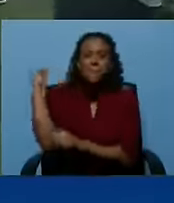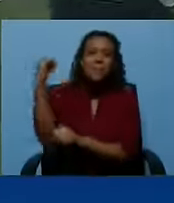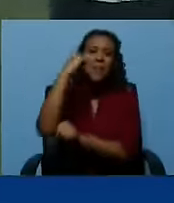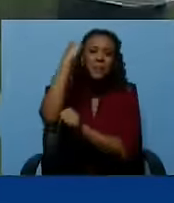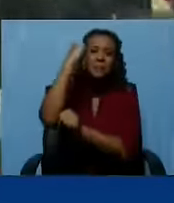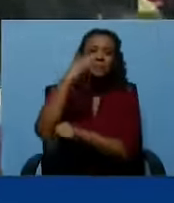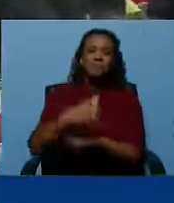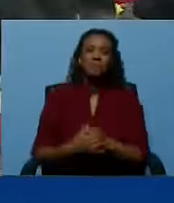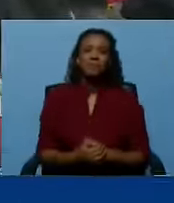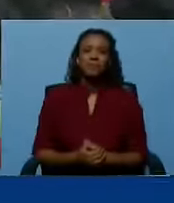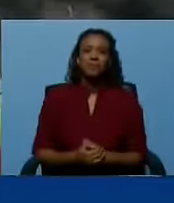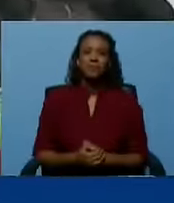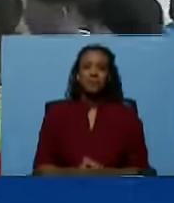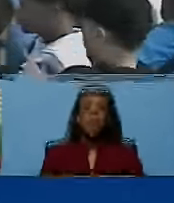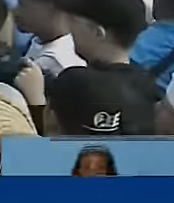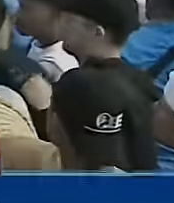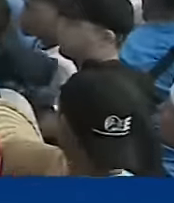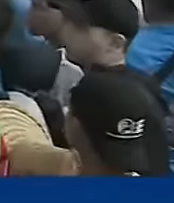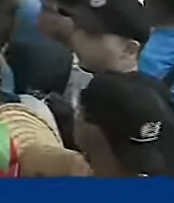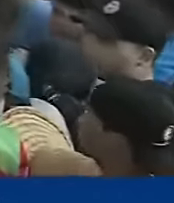¡Venceremos!